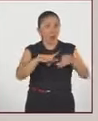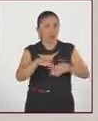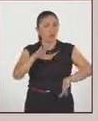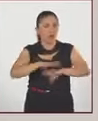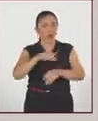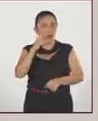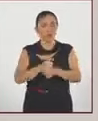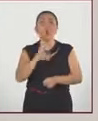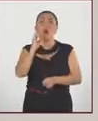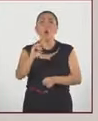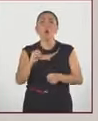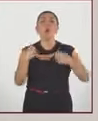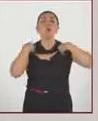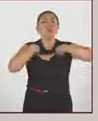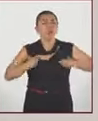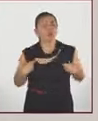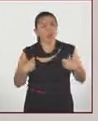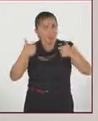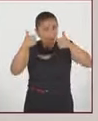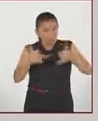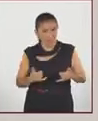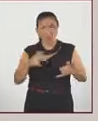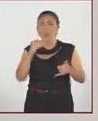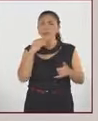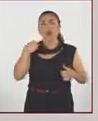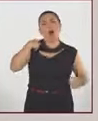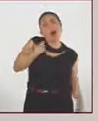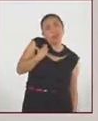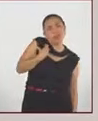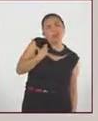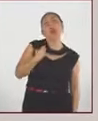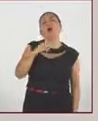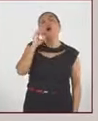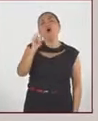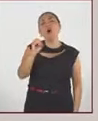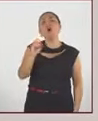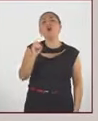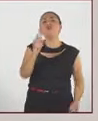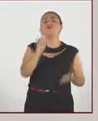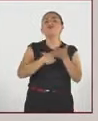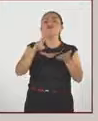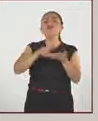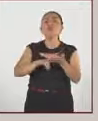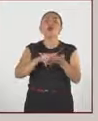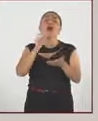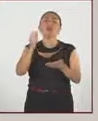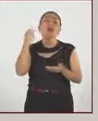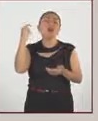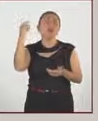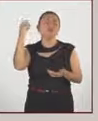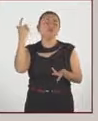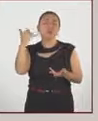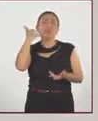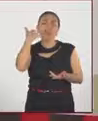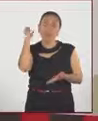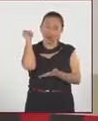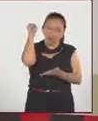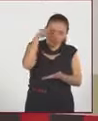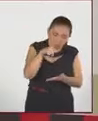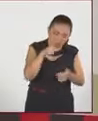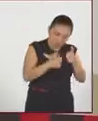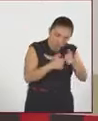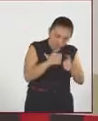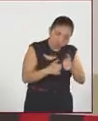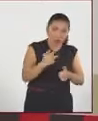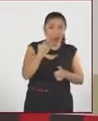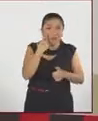carga inadecuada de las mochilas, la posición de W y el uso de dispositivos son pues cada vez más frecuentes todas,